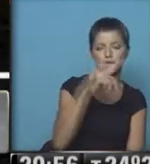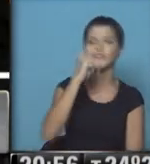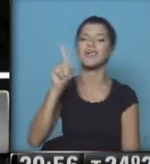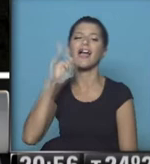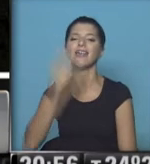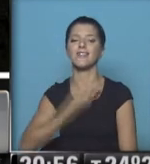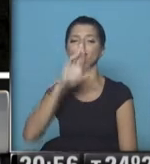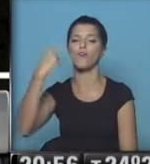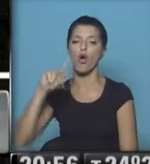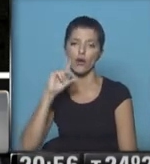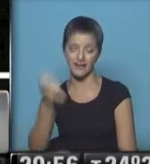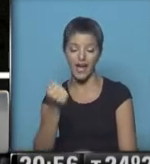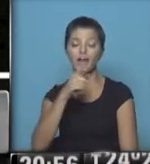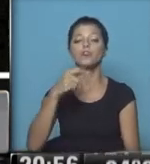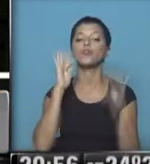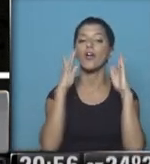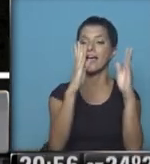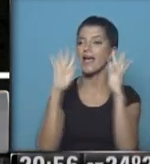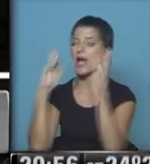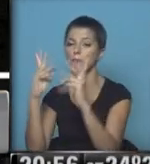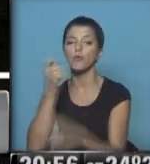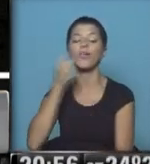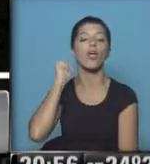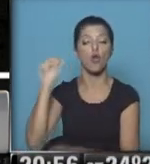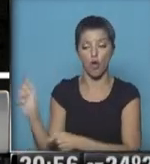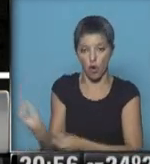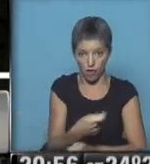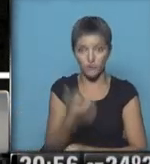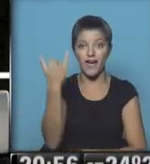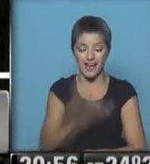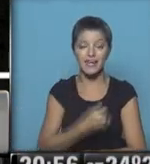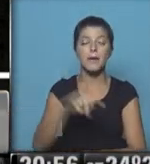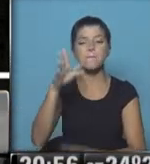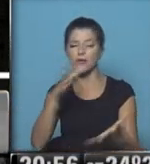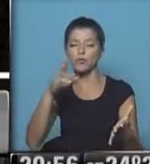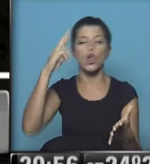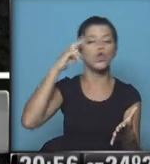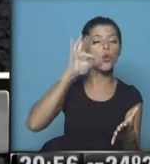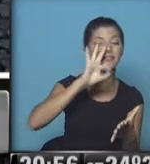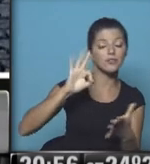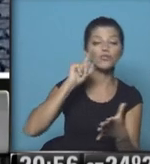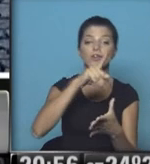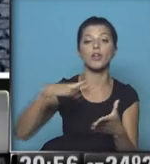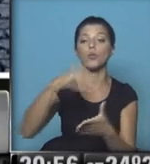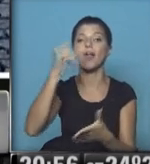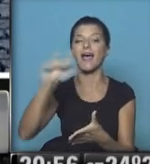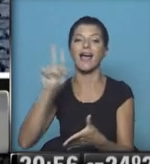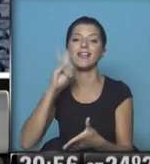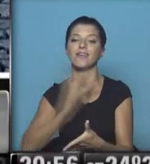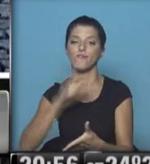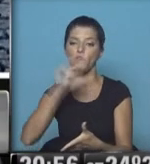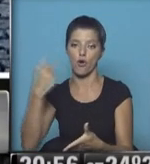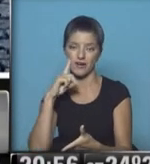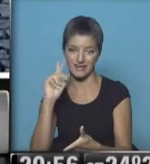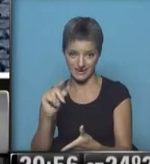tiene muchos campos de golf se calcula que hay cerca de 900 en el estado de california dan trabajo a